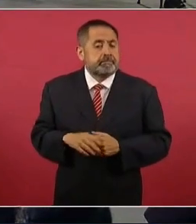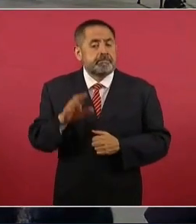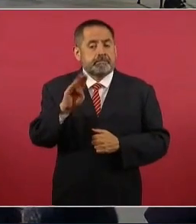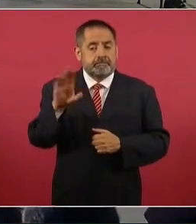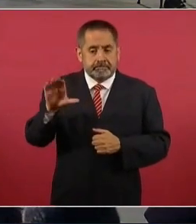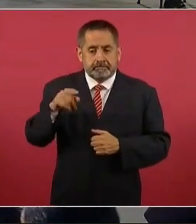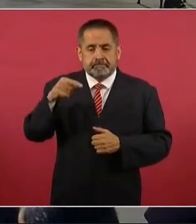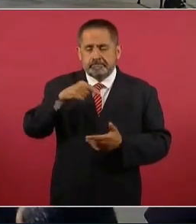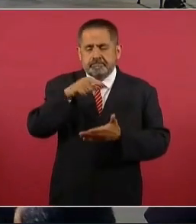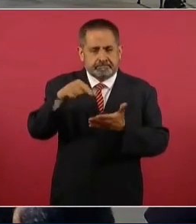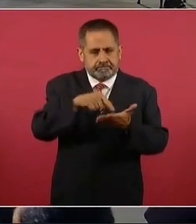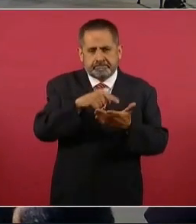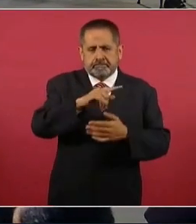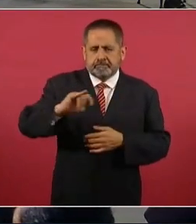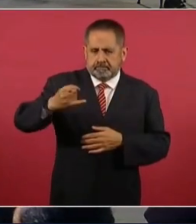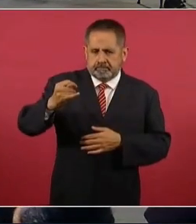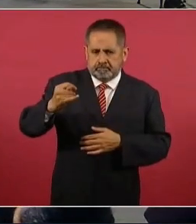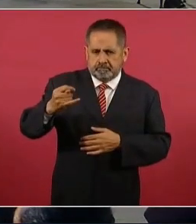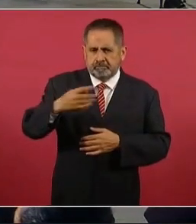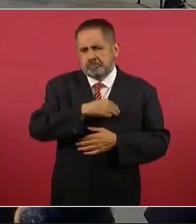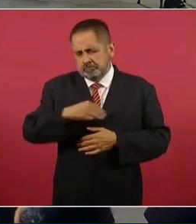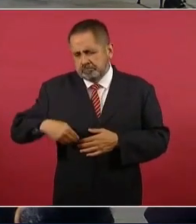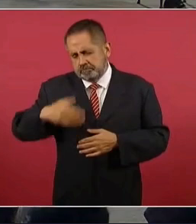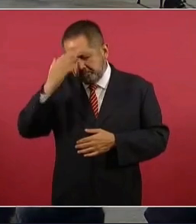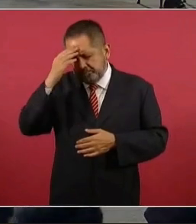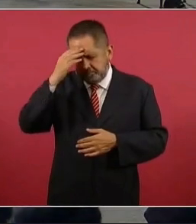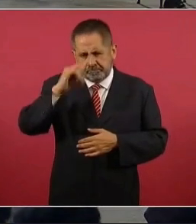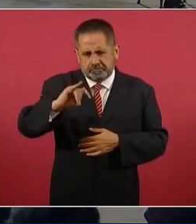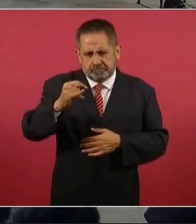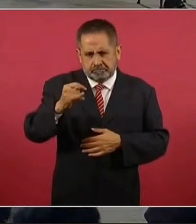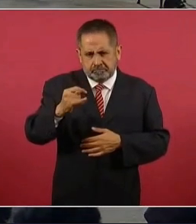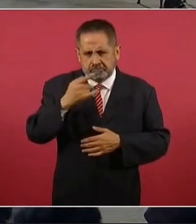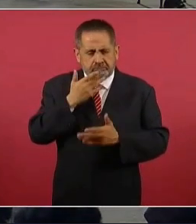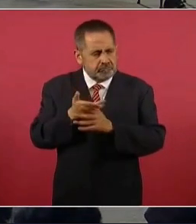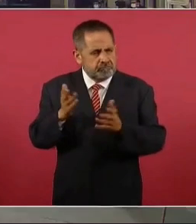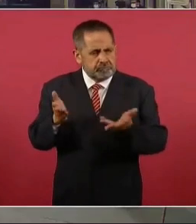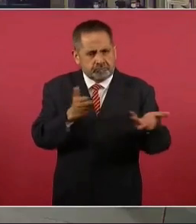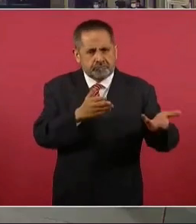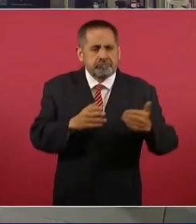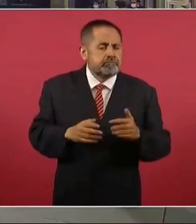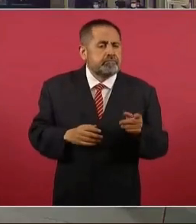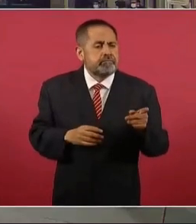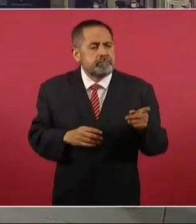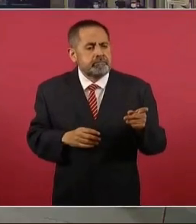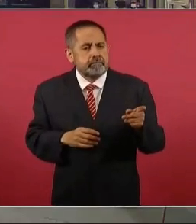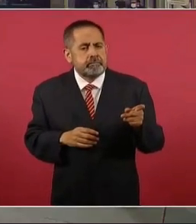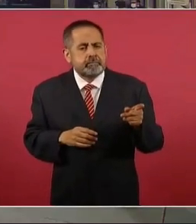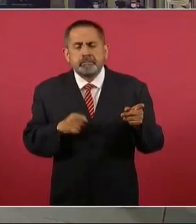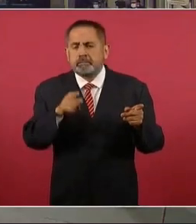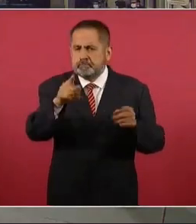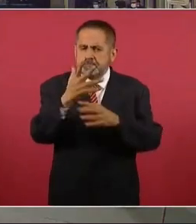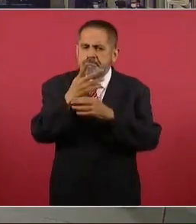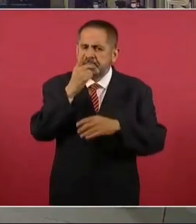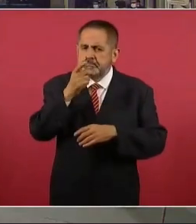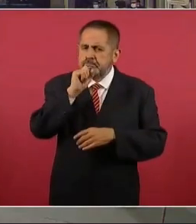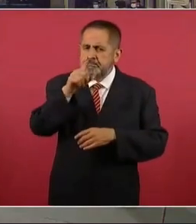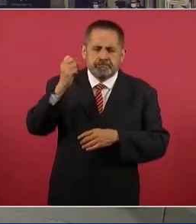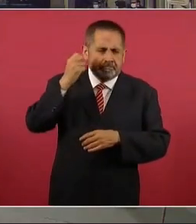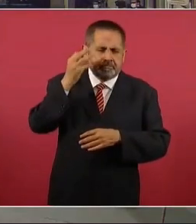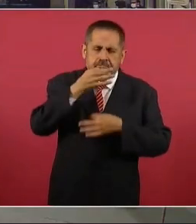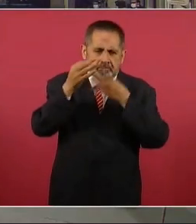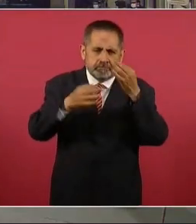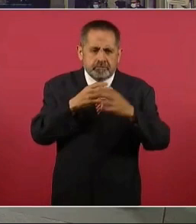particularmente Tijuana, aunque todos los demás municipios nos recibieron con los brazos abiertos, a quienes no somos de allá. Usted también lo dijo en una